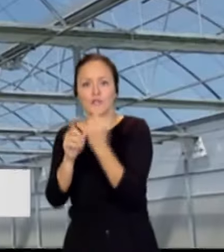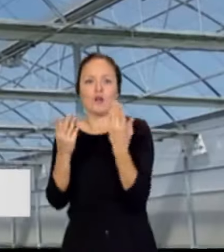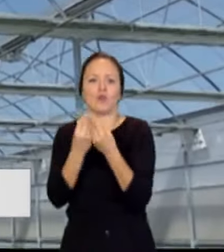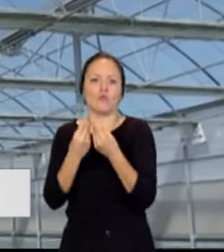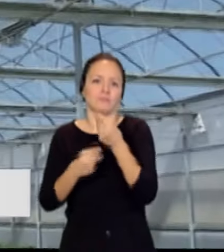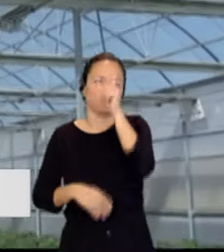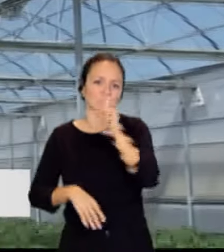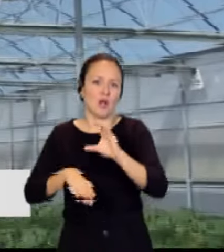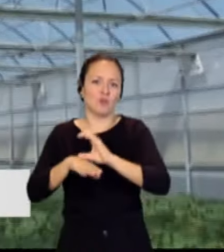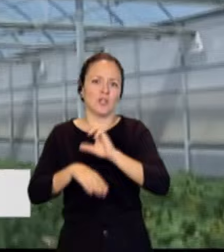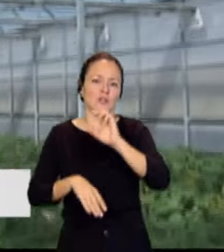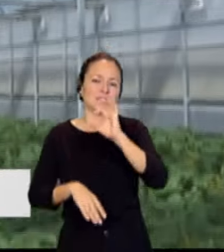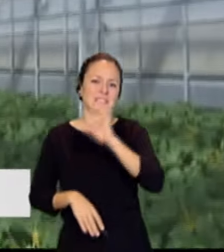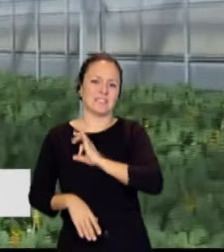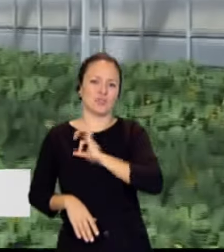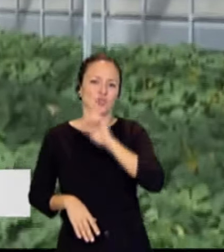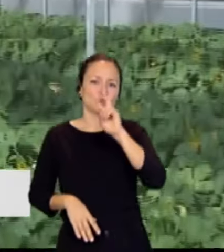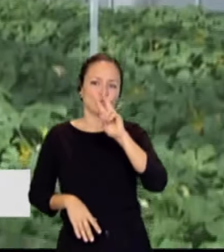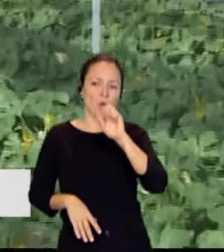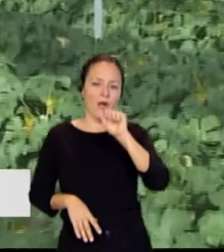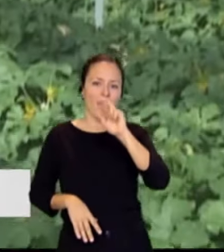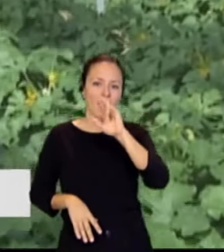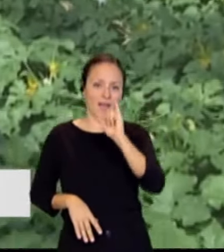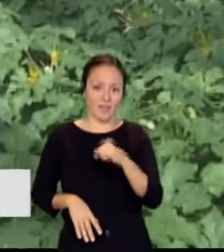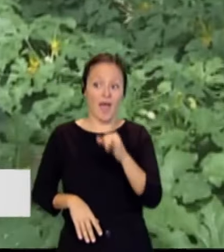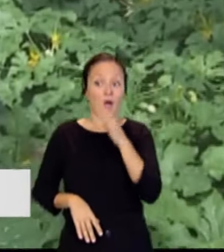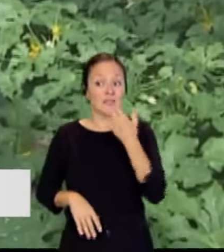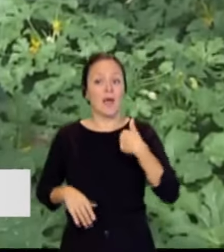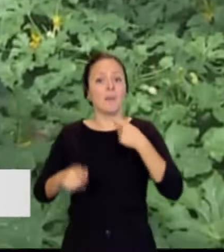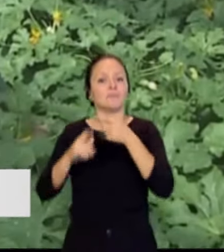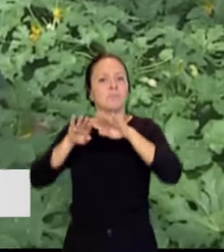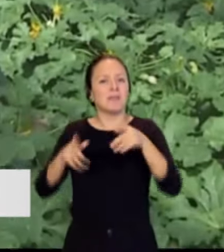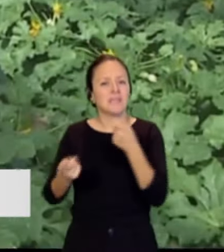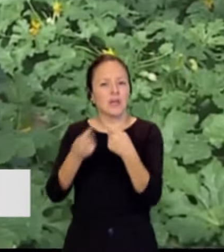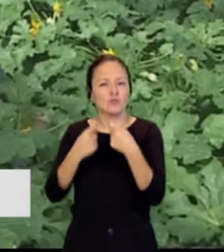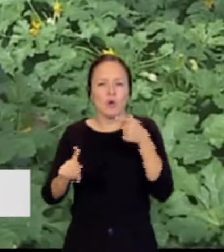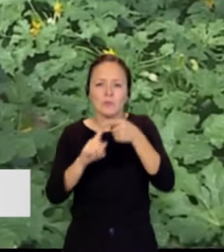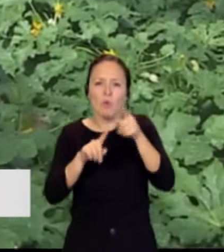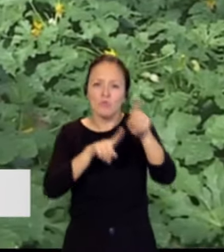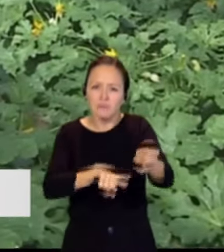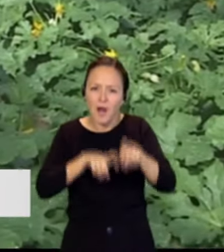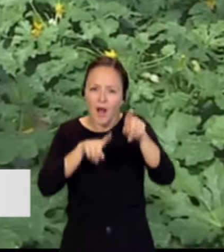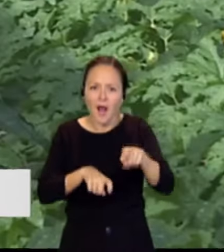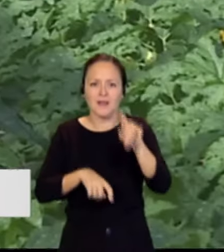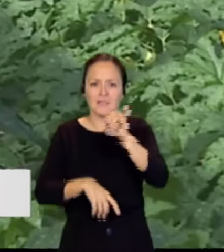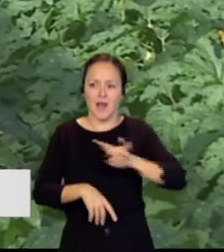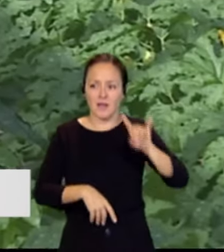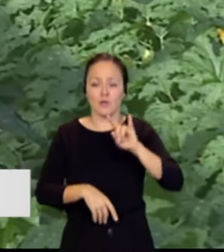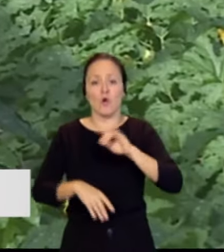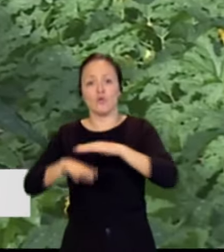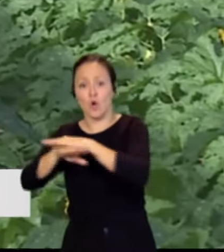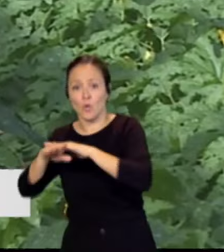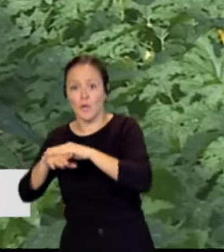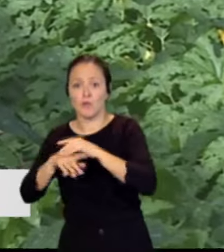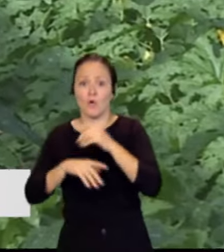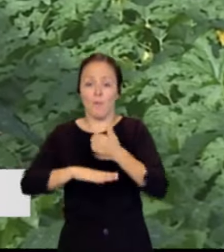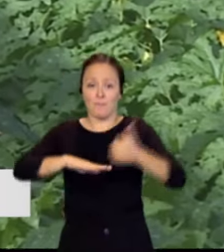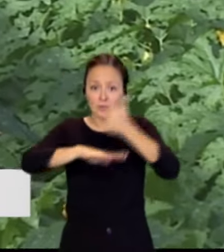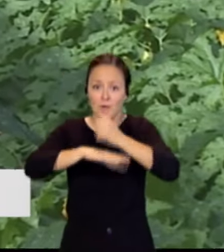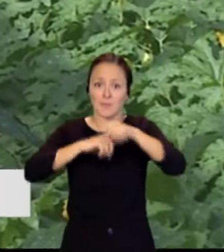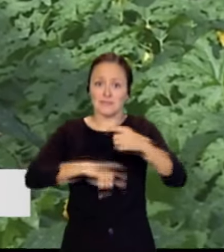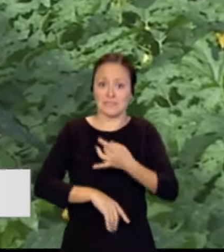y hay mesa para negociar un nuevo convenio colectivo para el campo canario gobierno patronal y sindicatos ya la han constituido